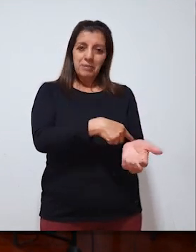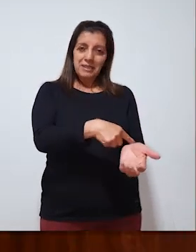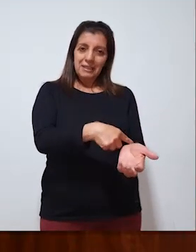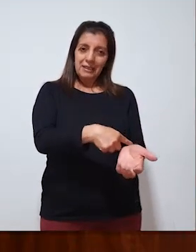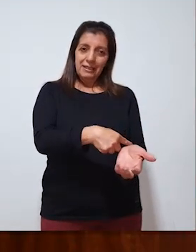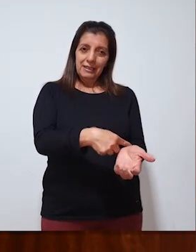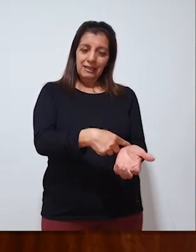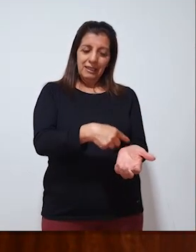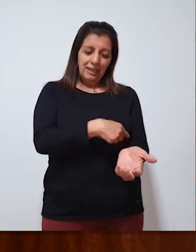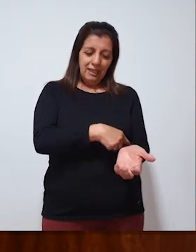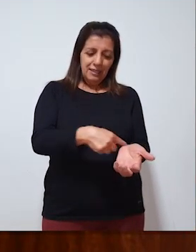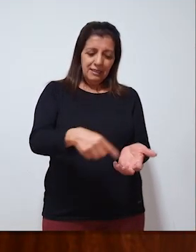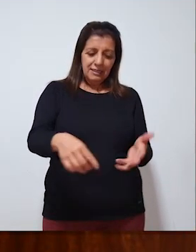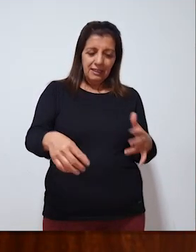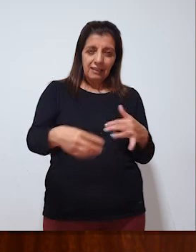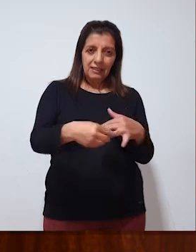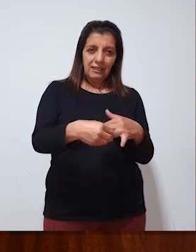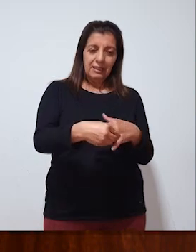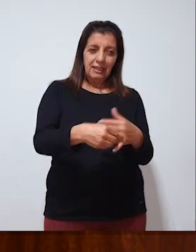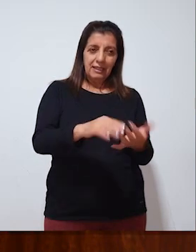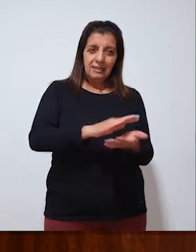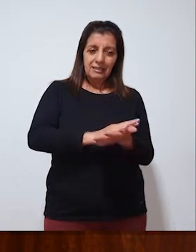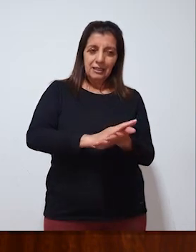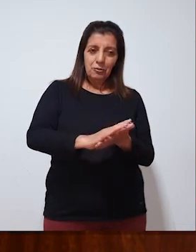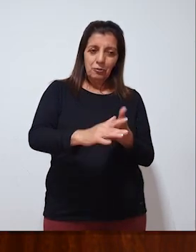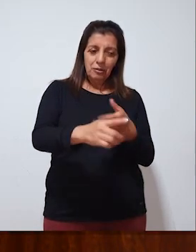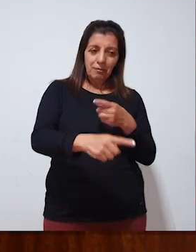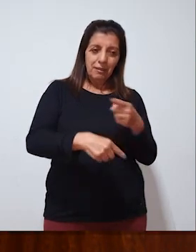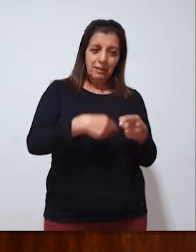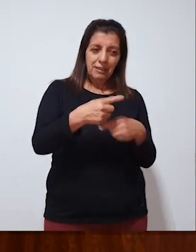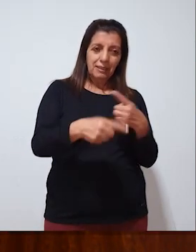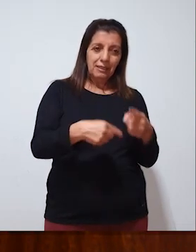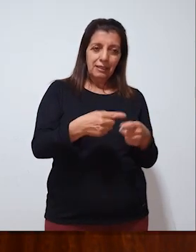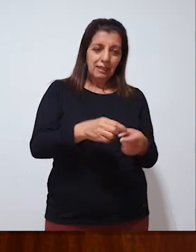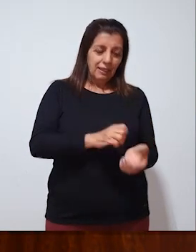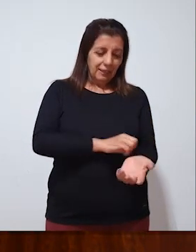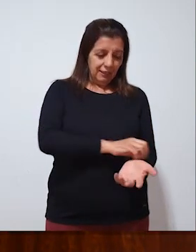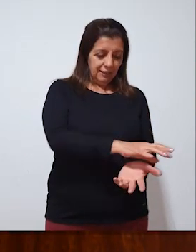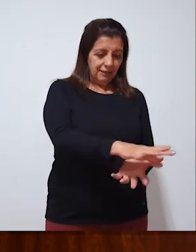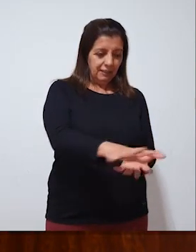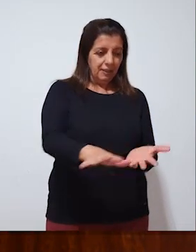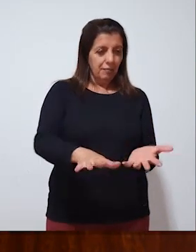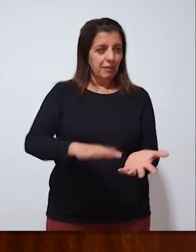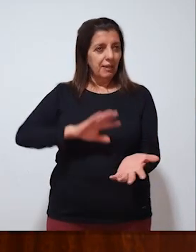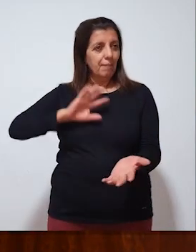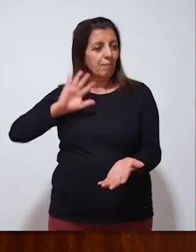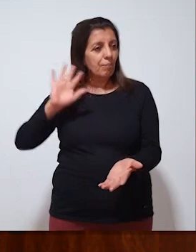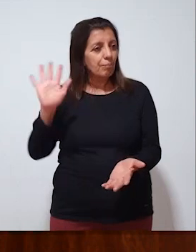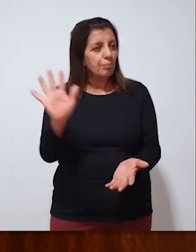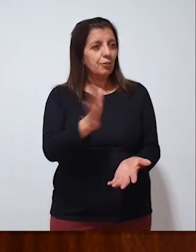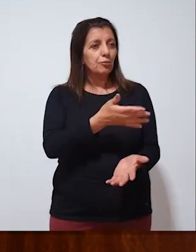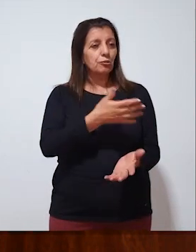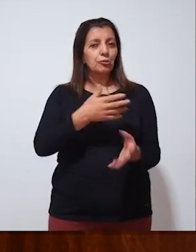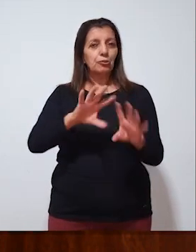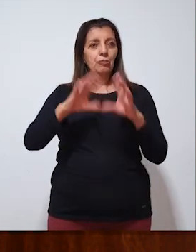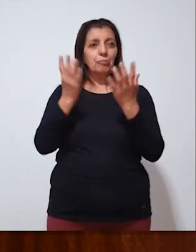sangre, sangre de la alianza nueva y eterna, que será derramada por ustedes y por muchos para el perdón de